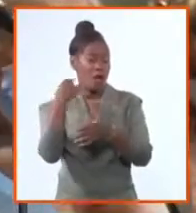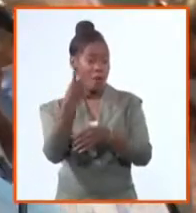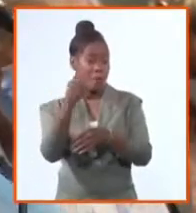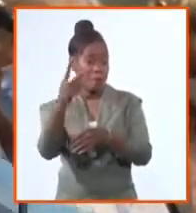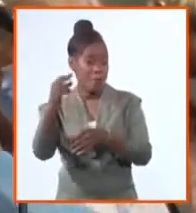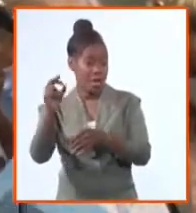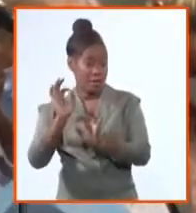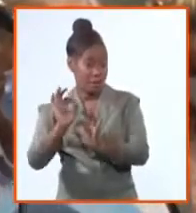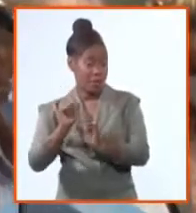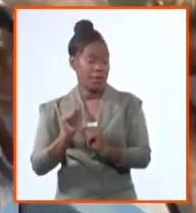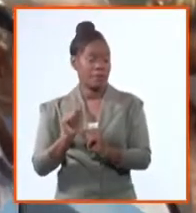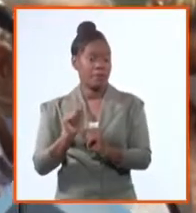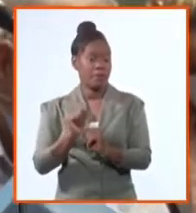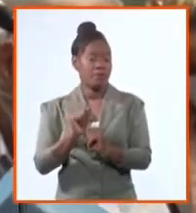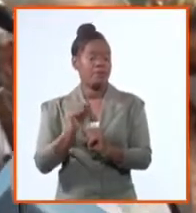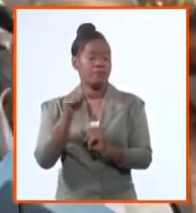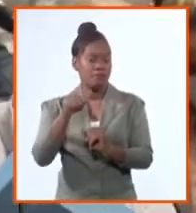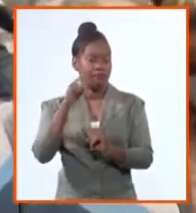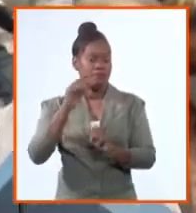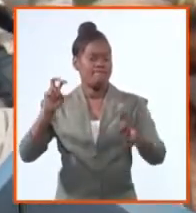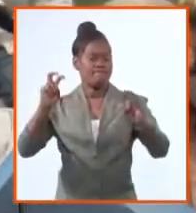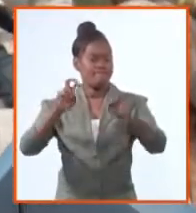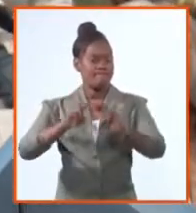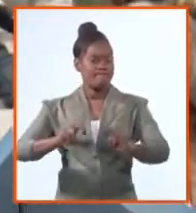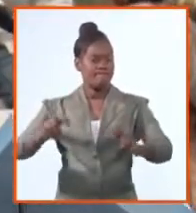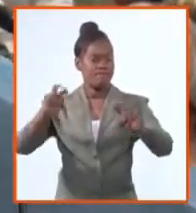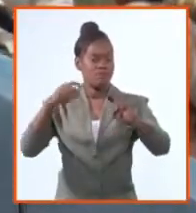2020, antes de que brote.